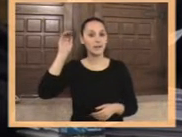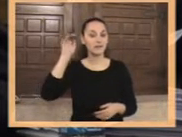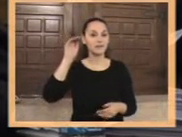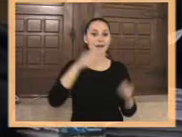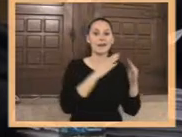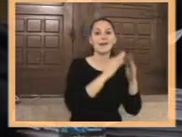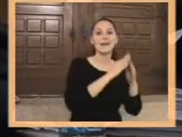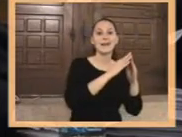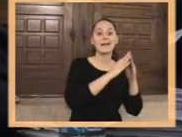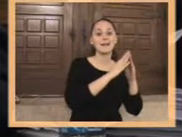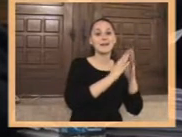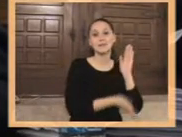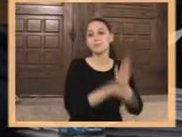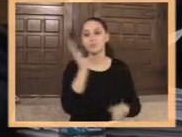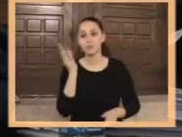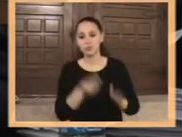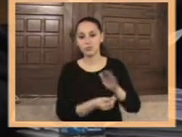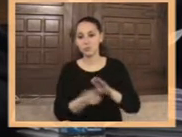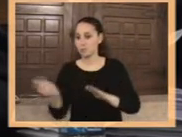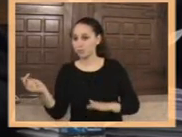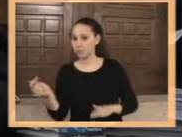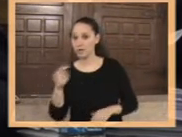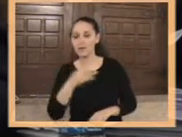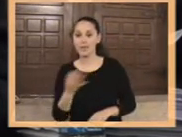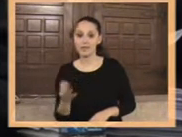en mayor riesgo. Si no se habilita